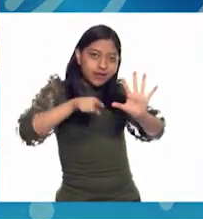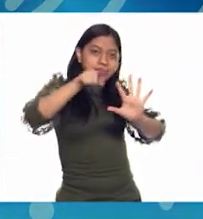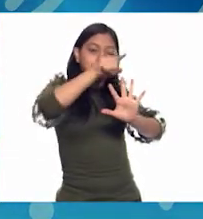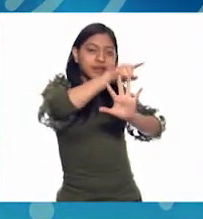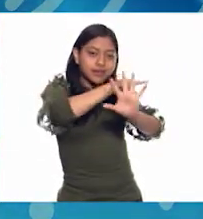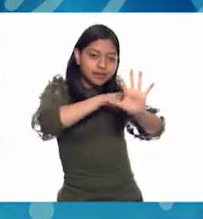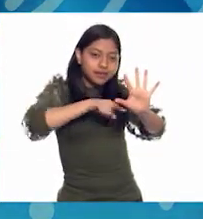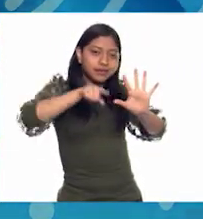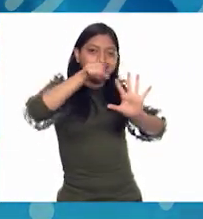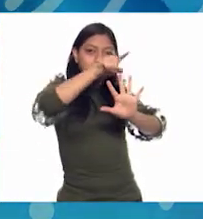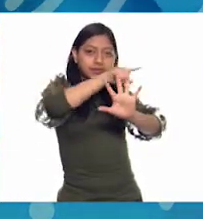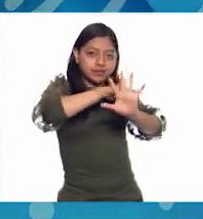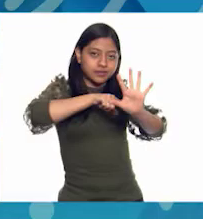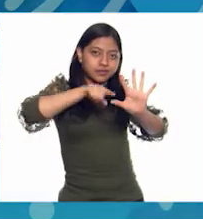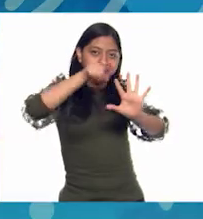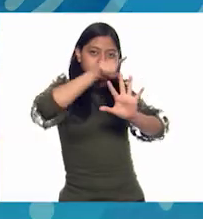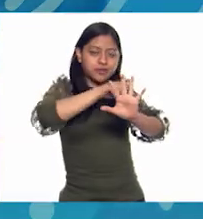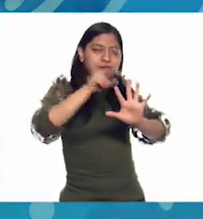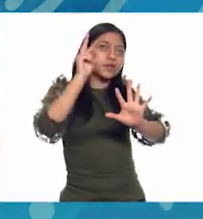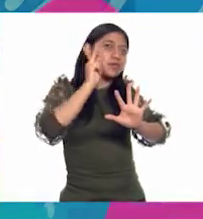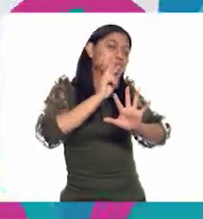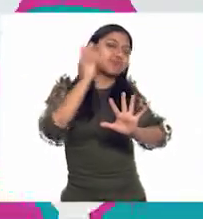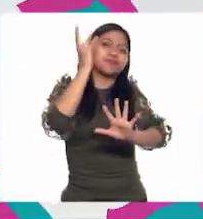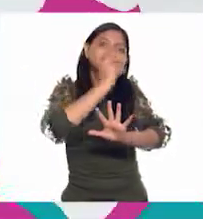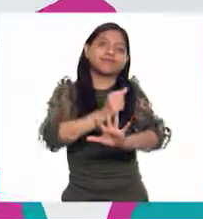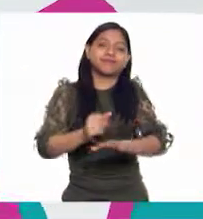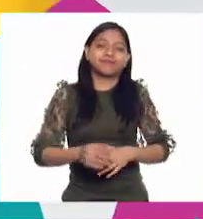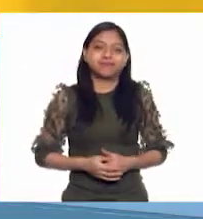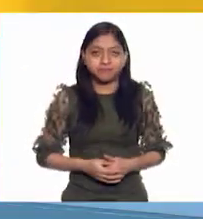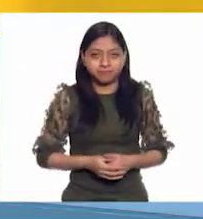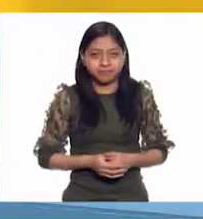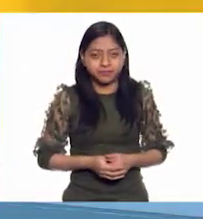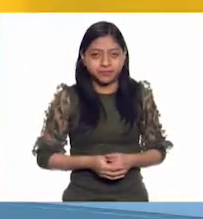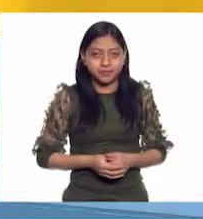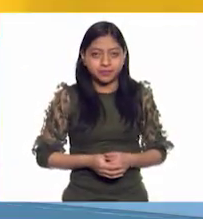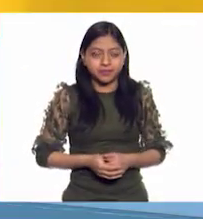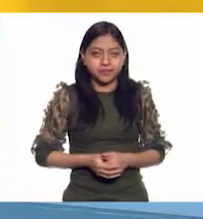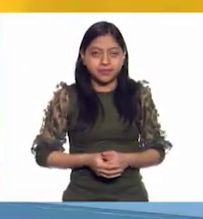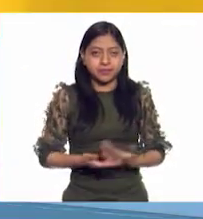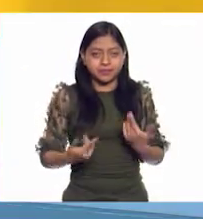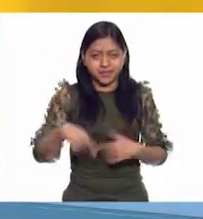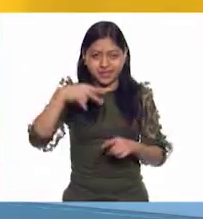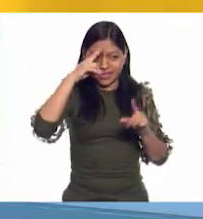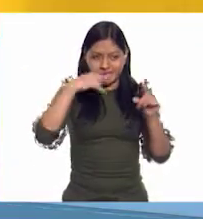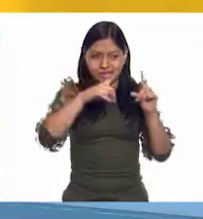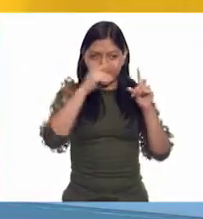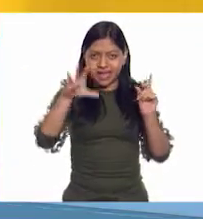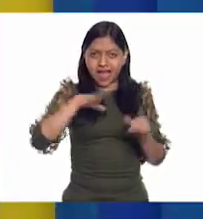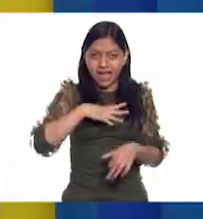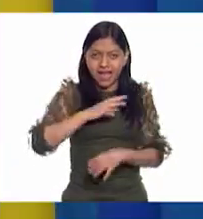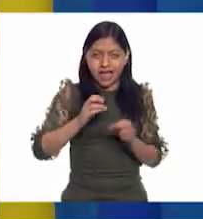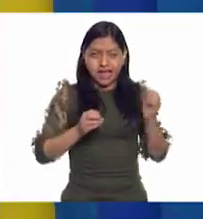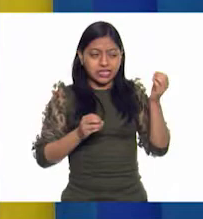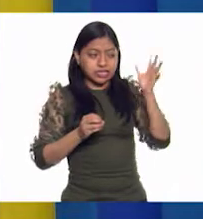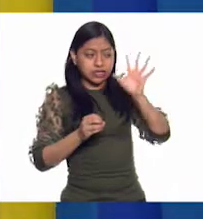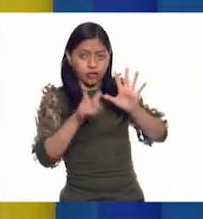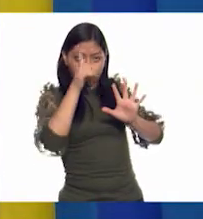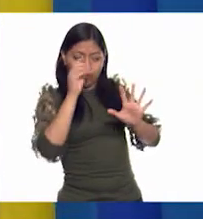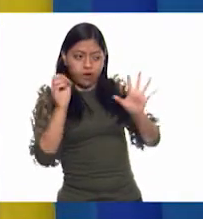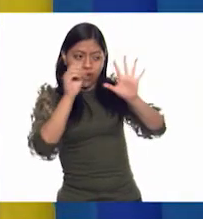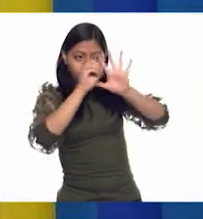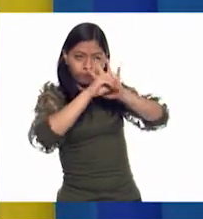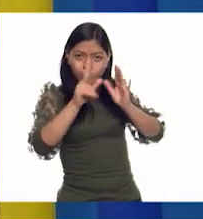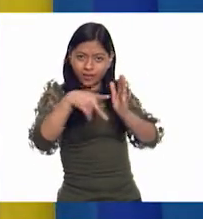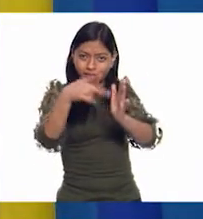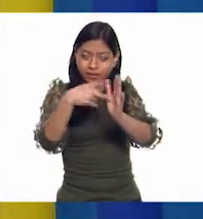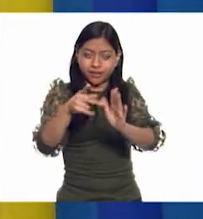solar que es muy impresionante. Maestro, ¿y aquí en México hay eclipses muy seguido? Desafortunadamente no,